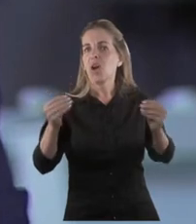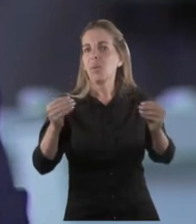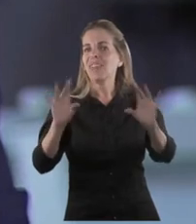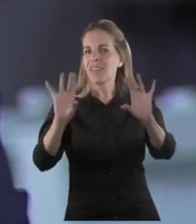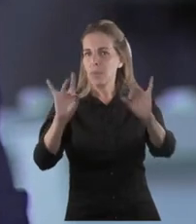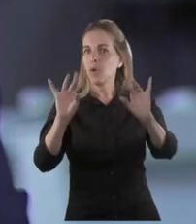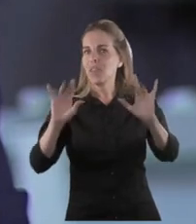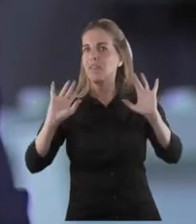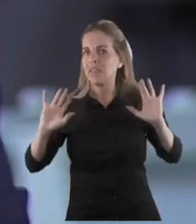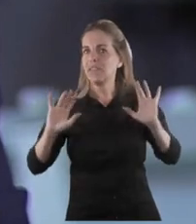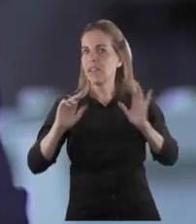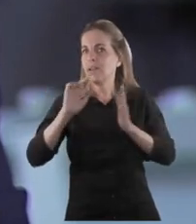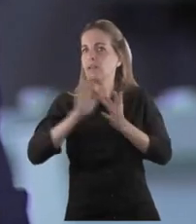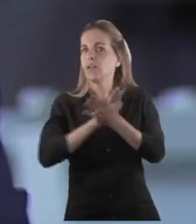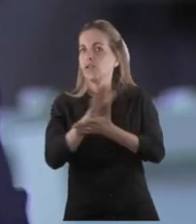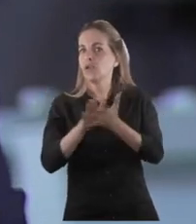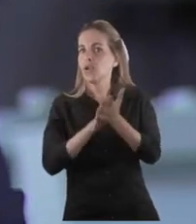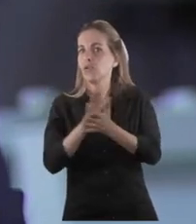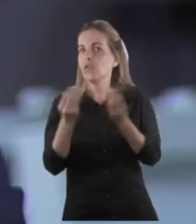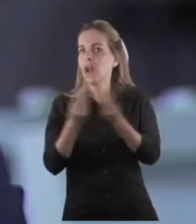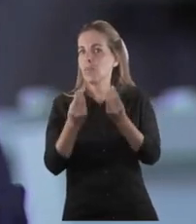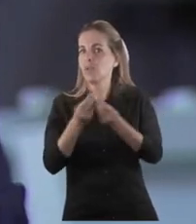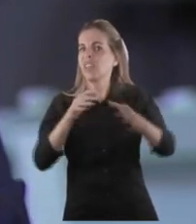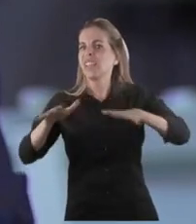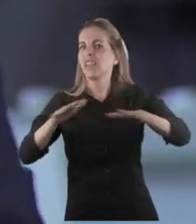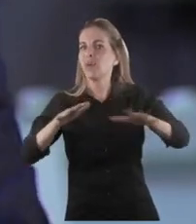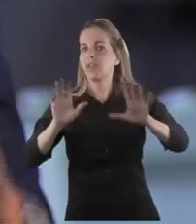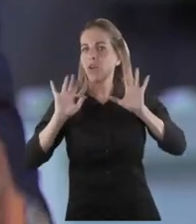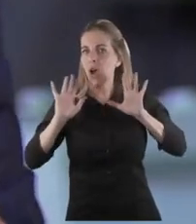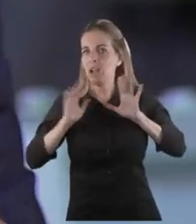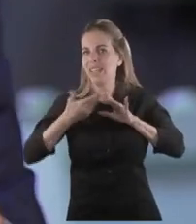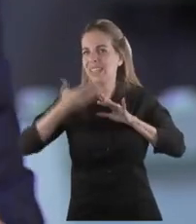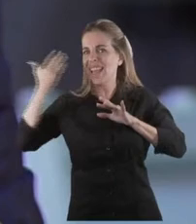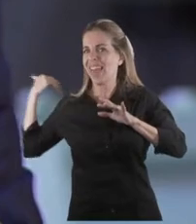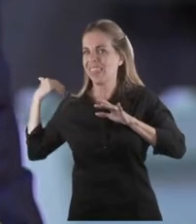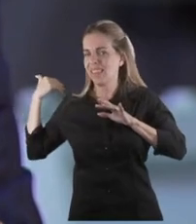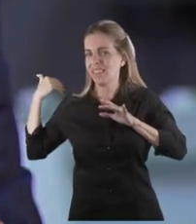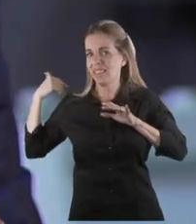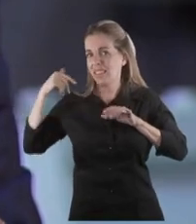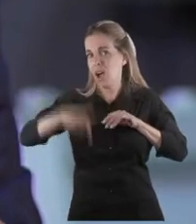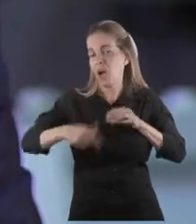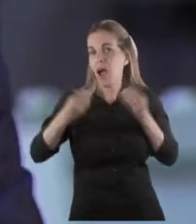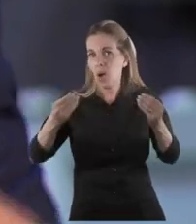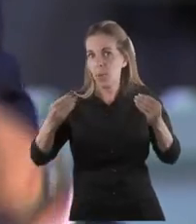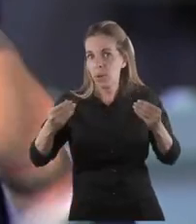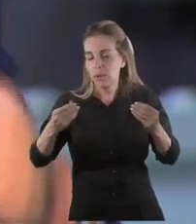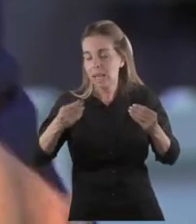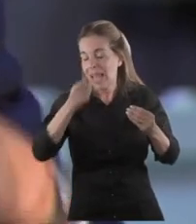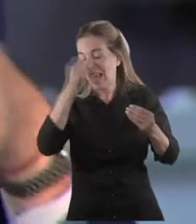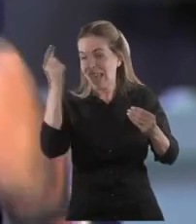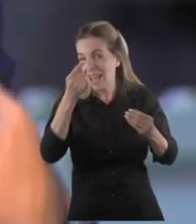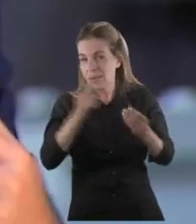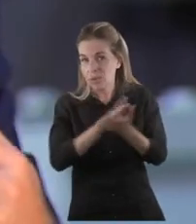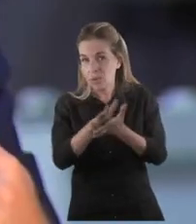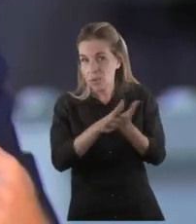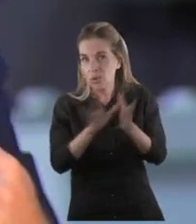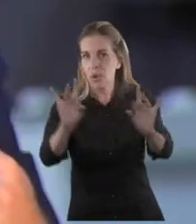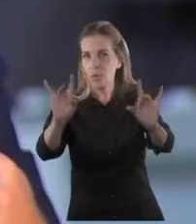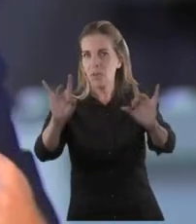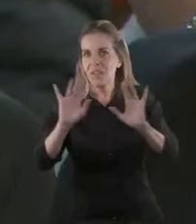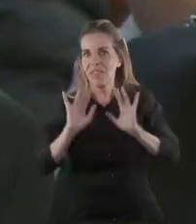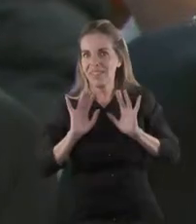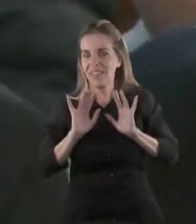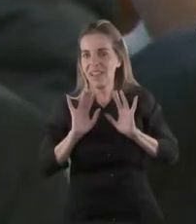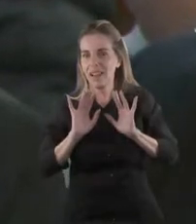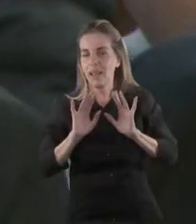corregir los daños que en tan poco tiempo se hacen. Y todo lo que cuesta poder